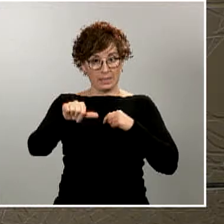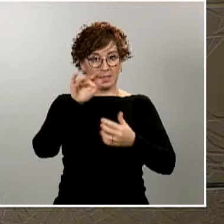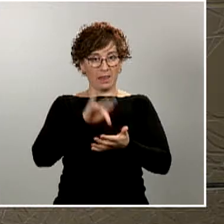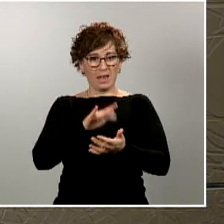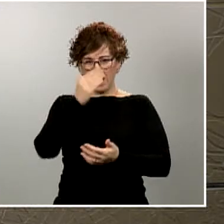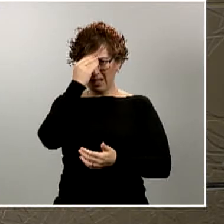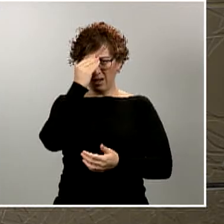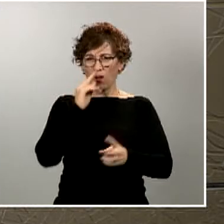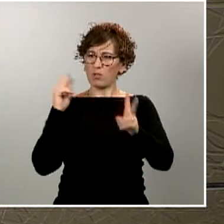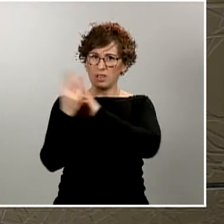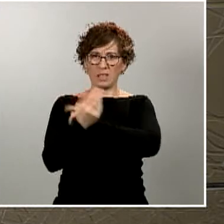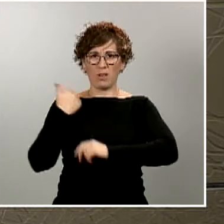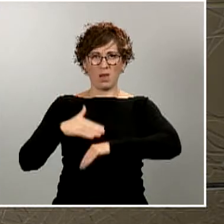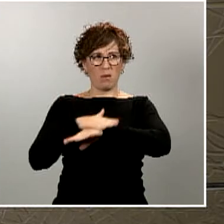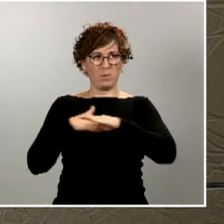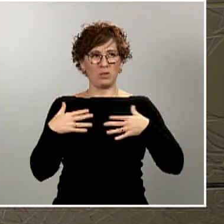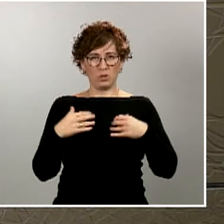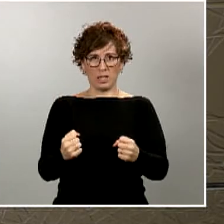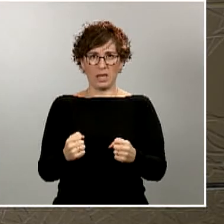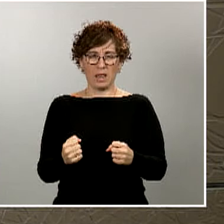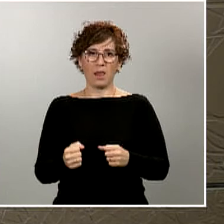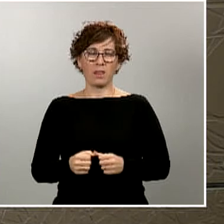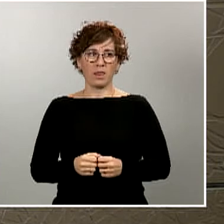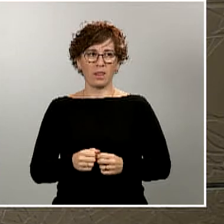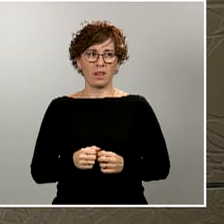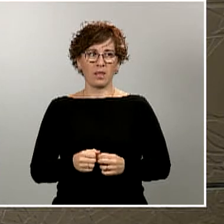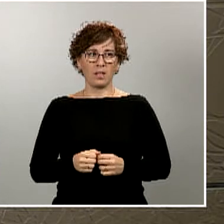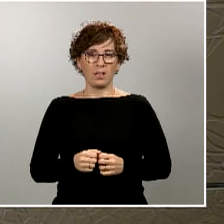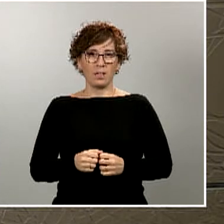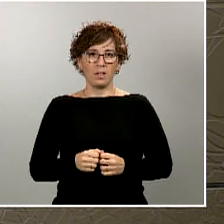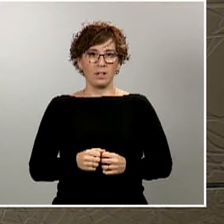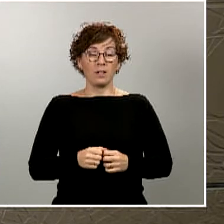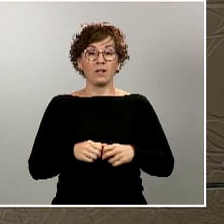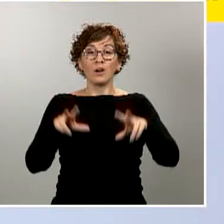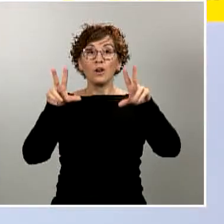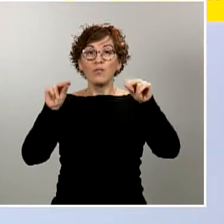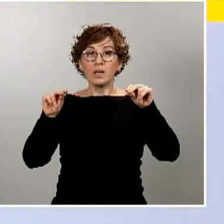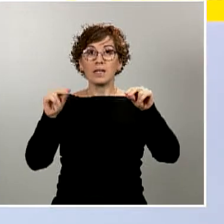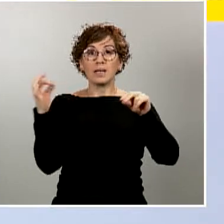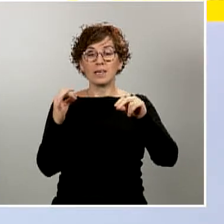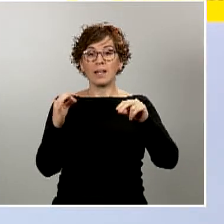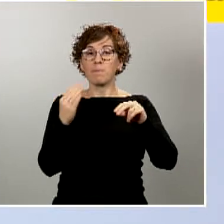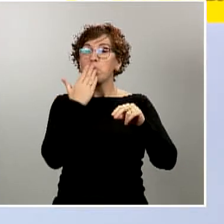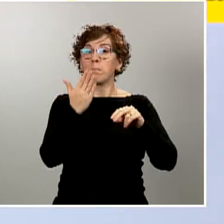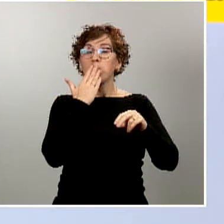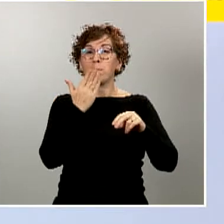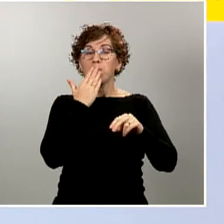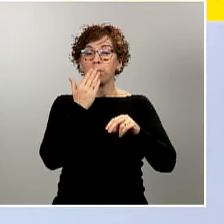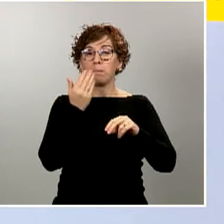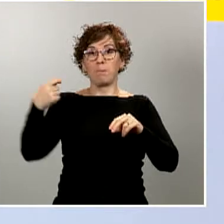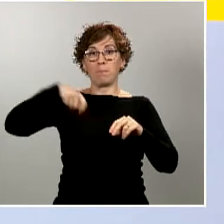ministro de Sanidad, lo que acaba es el decreto que establece los permisos retribuidos. Por lo